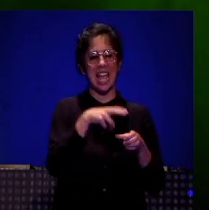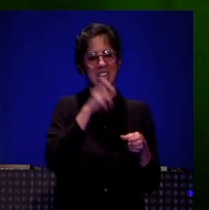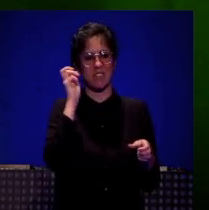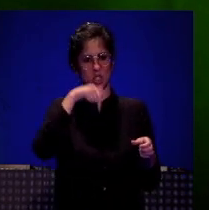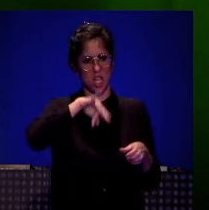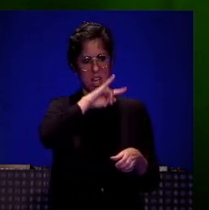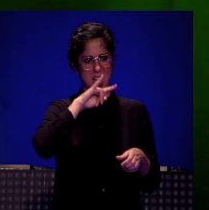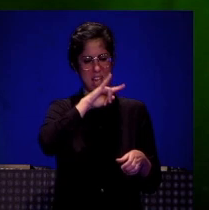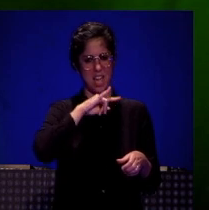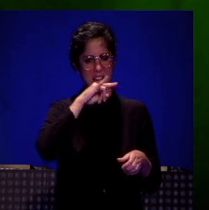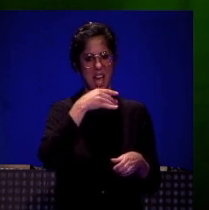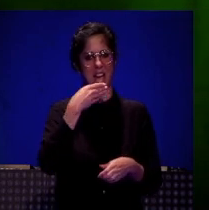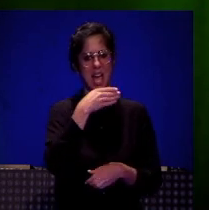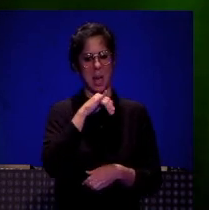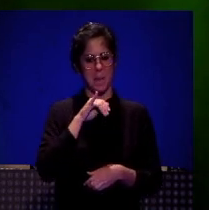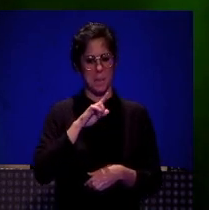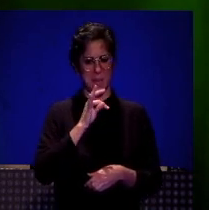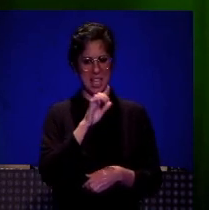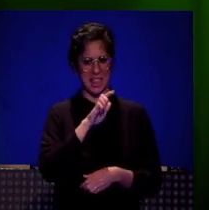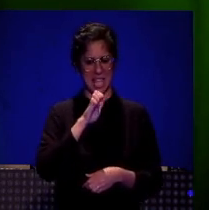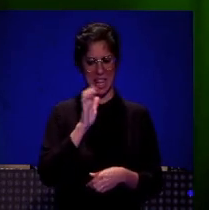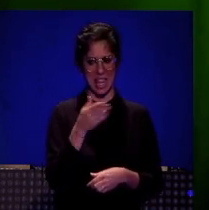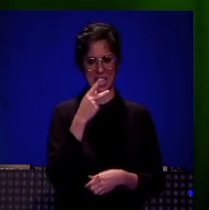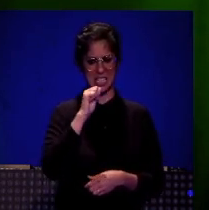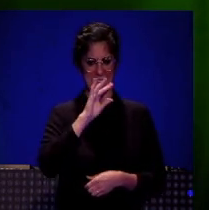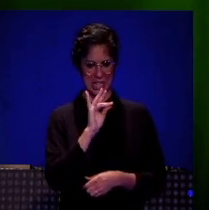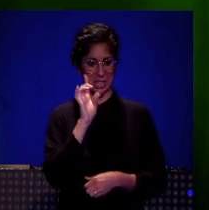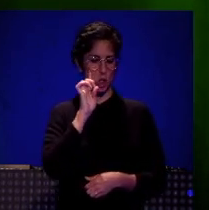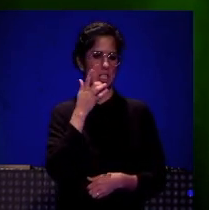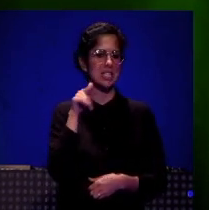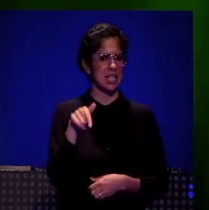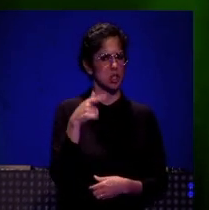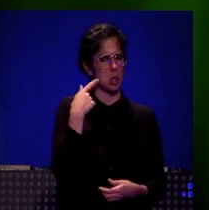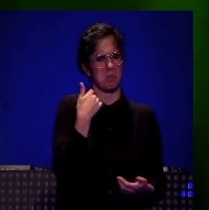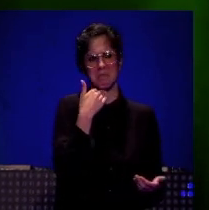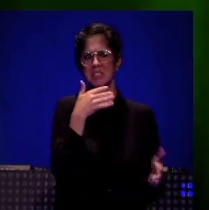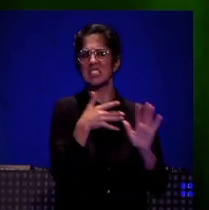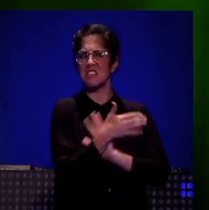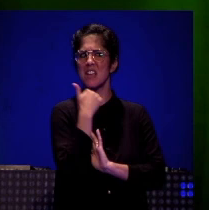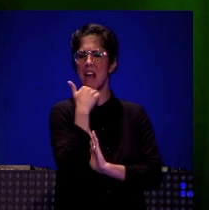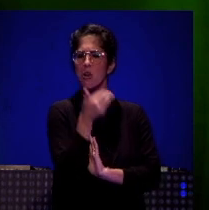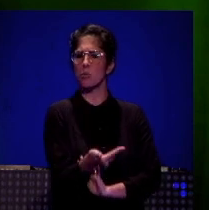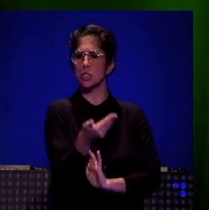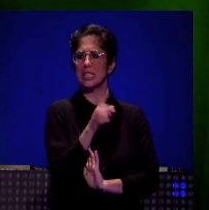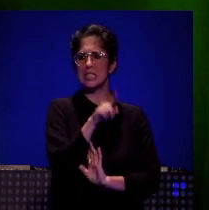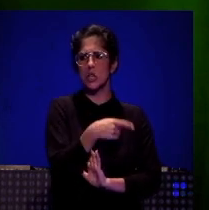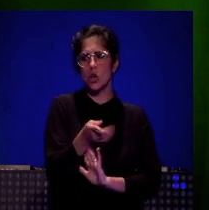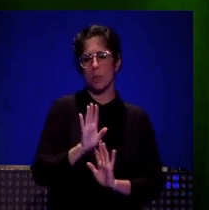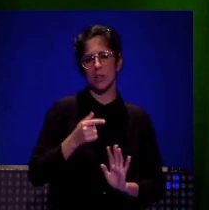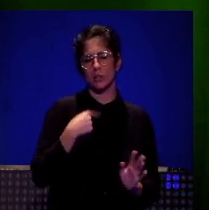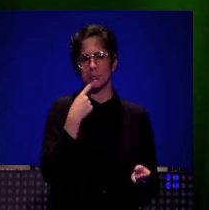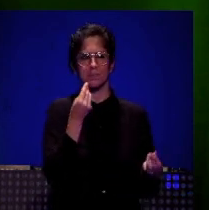sé que empezó como una broma y sigue bebiendo bitter kas no sé si será significativo pero es como iría a dar y aún no está